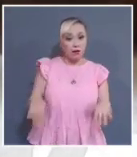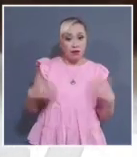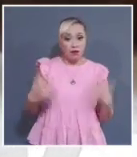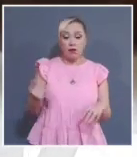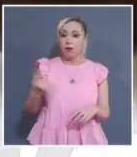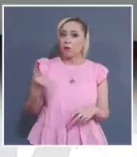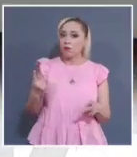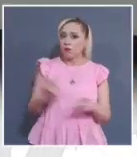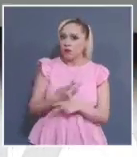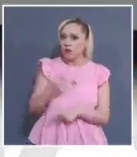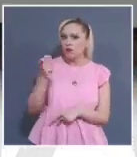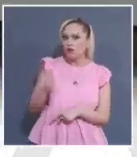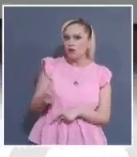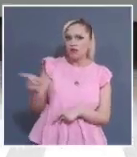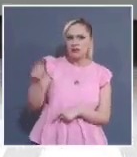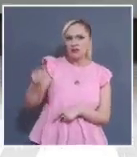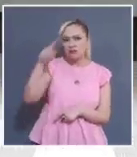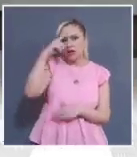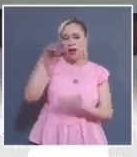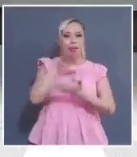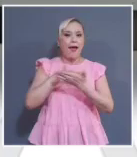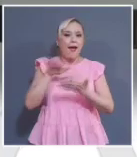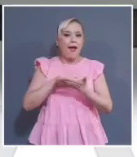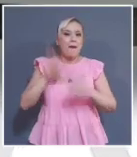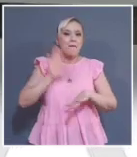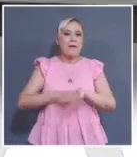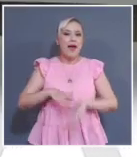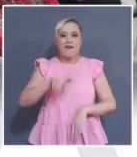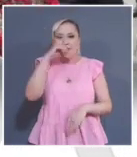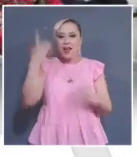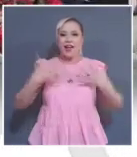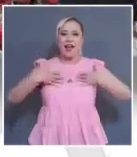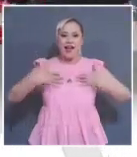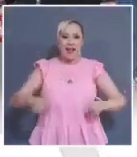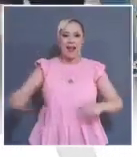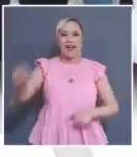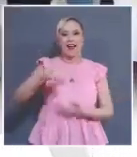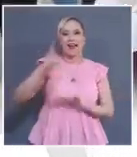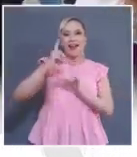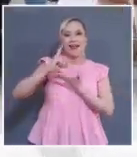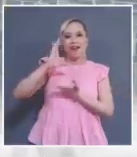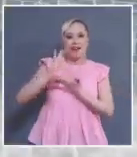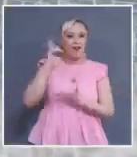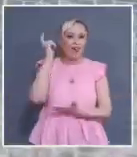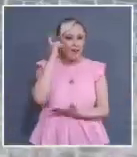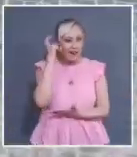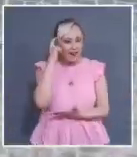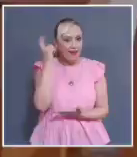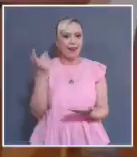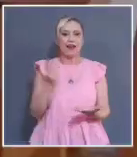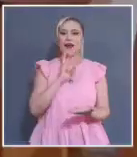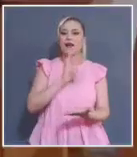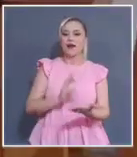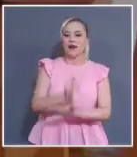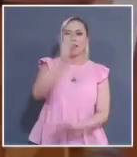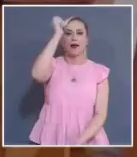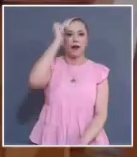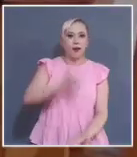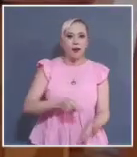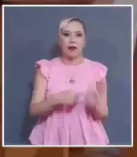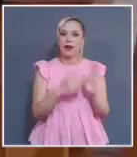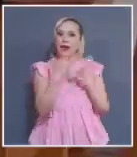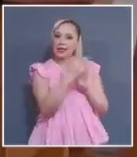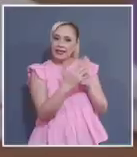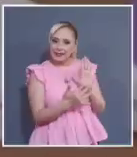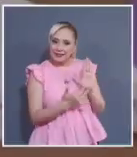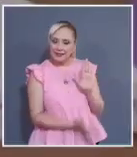de lectura fácil, para que puedan comprenderlo las personas con discapacidad intelectual que intervienen en los casos examinados. Sostiene el alto